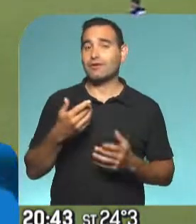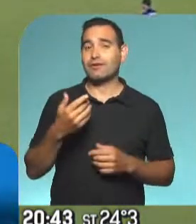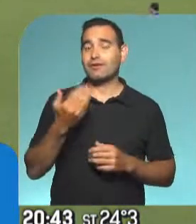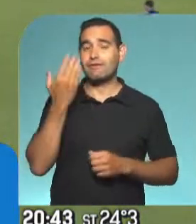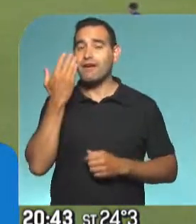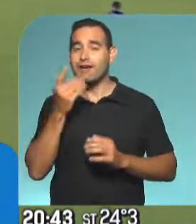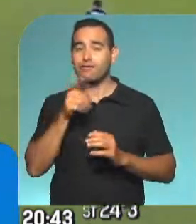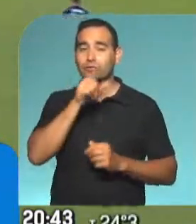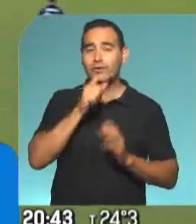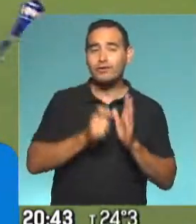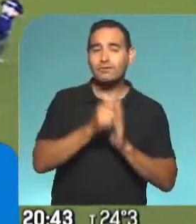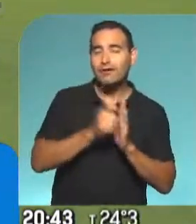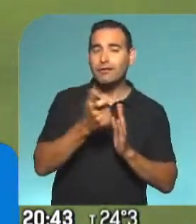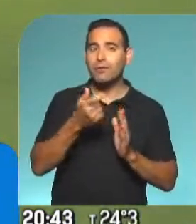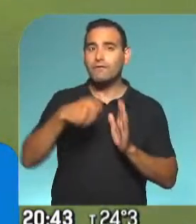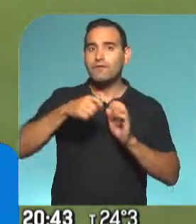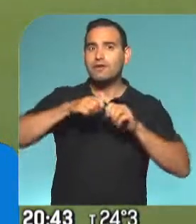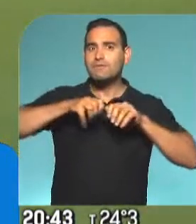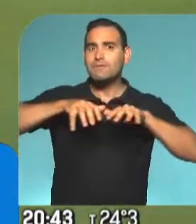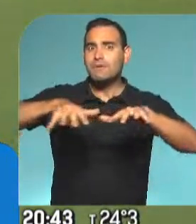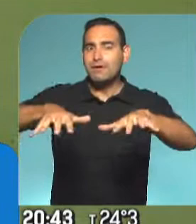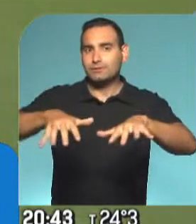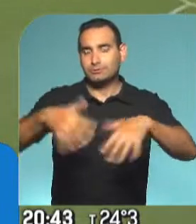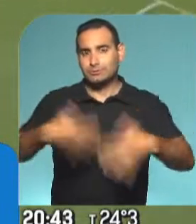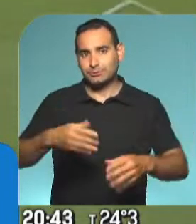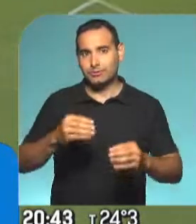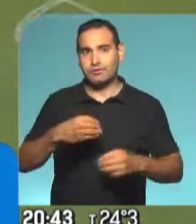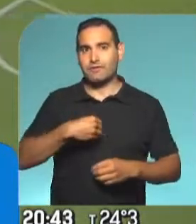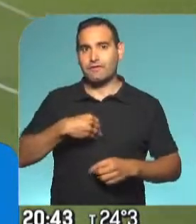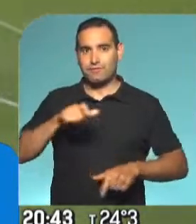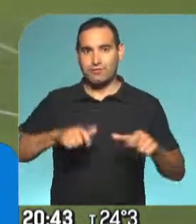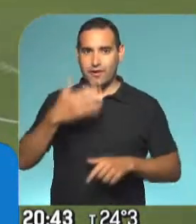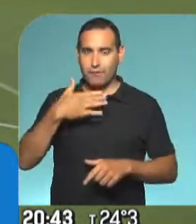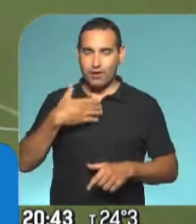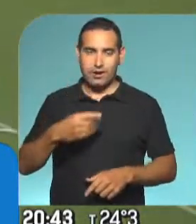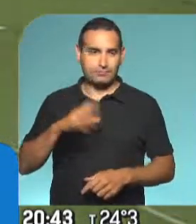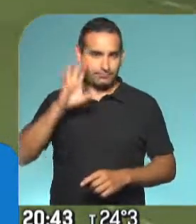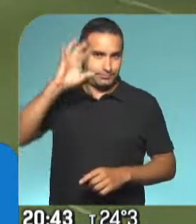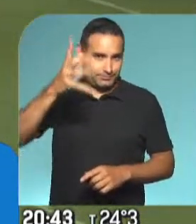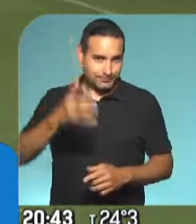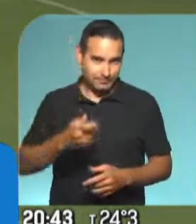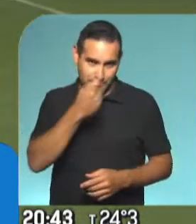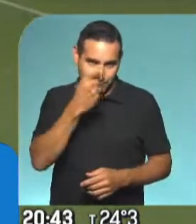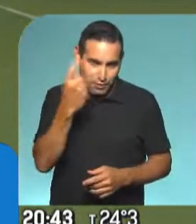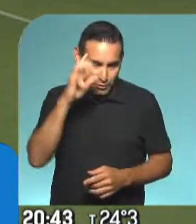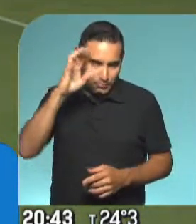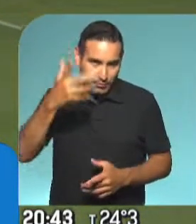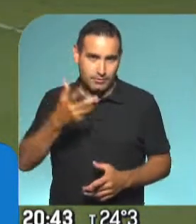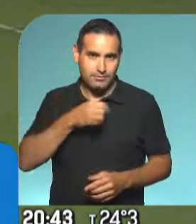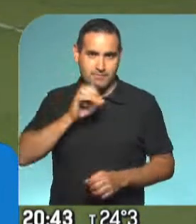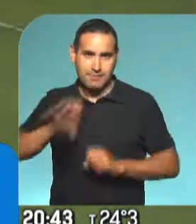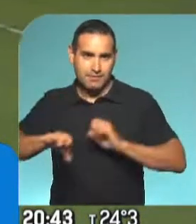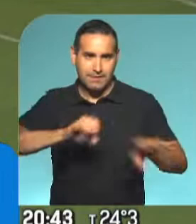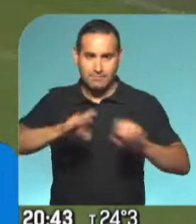día? Un video viral enfurece a los hinchas de Boca inmediatamente, ¿no? Porque se van comunicando hacia